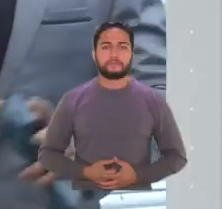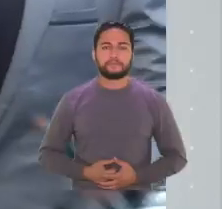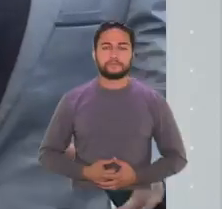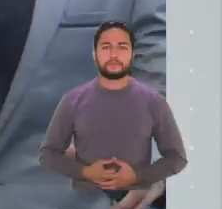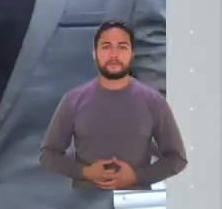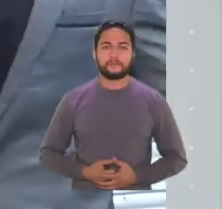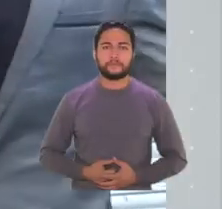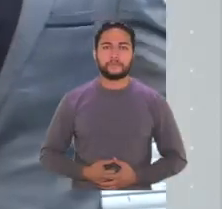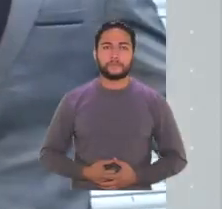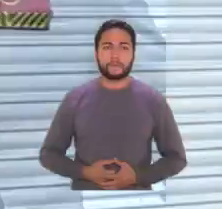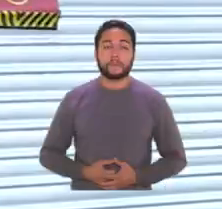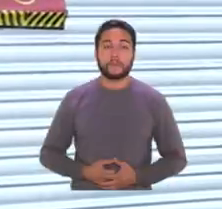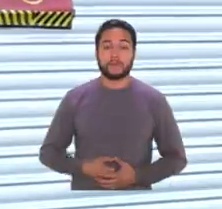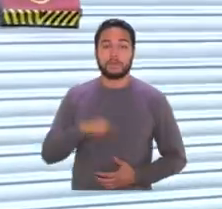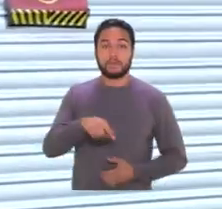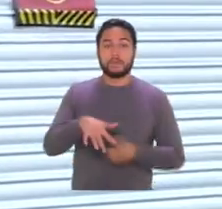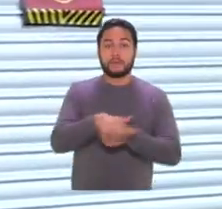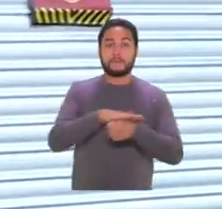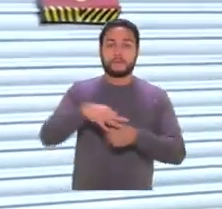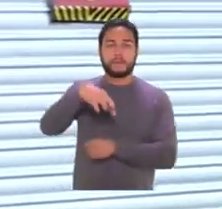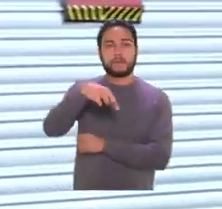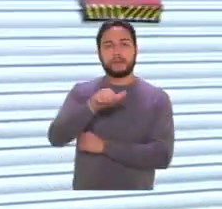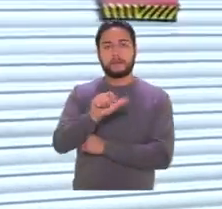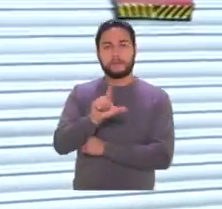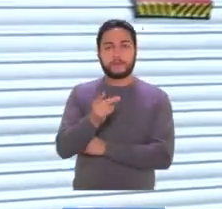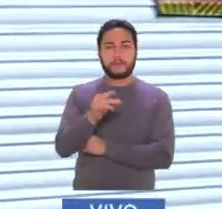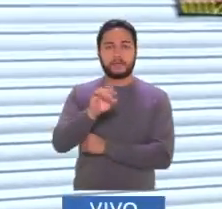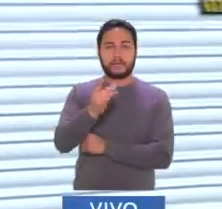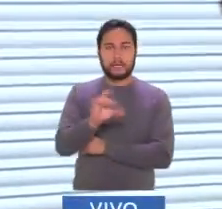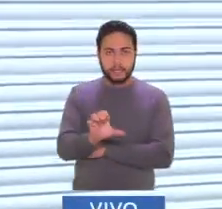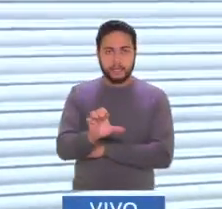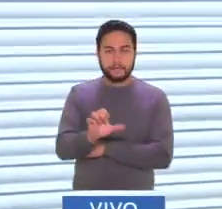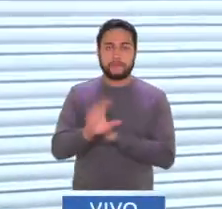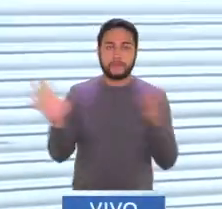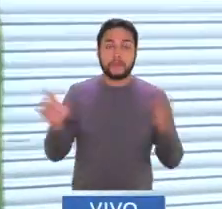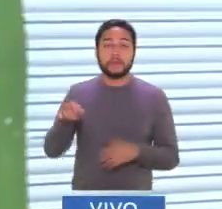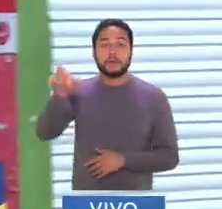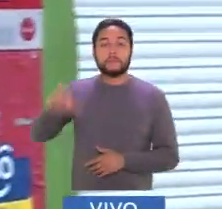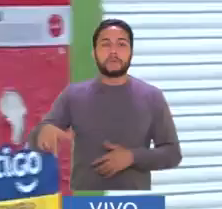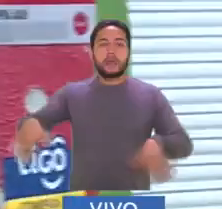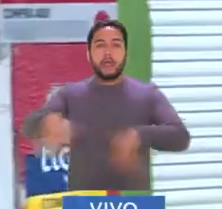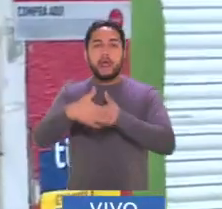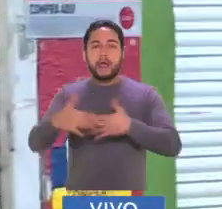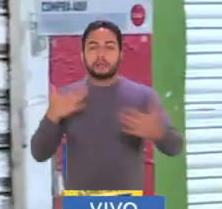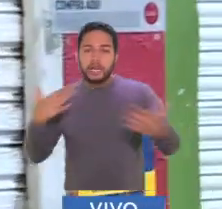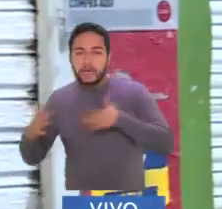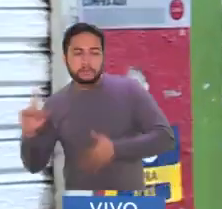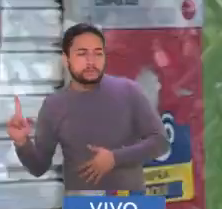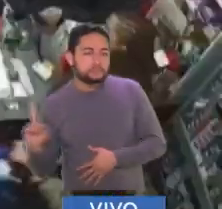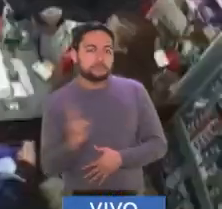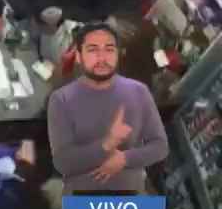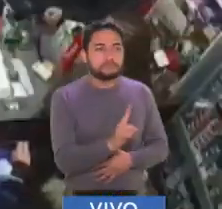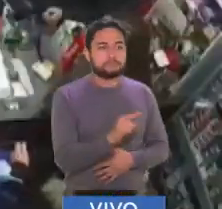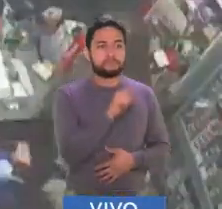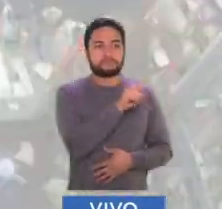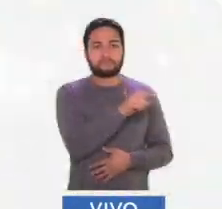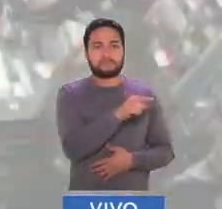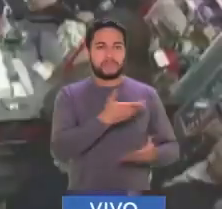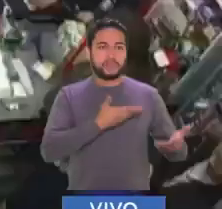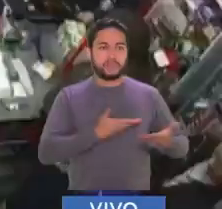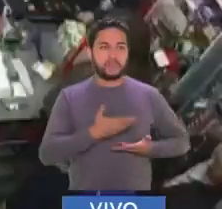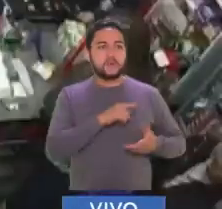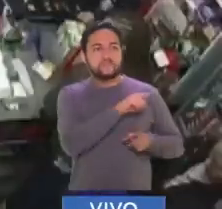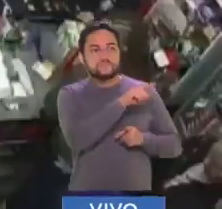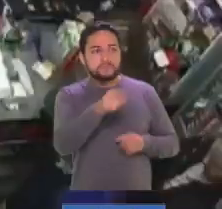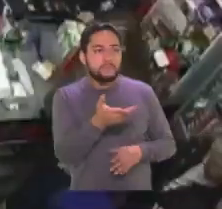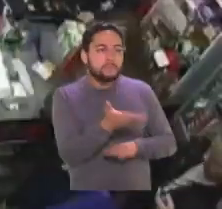Mire, Maritza, nos encontramos en el barrio Palenque. Hasta este punto llegó este habitante de calle a pedirle algunas cosas a las personas